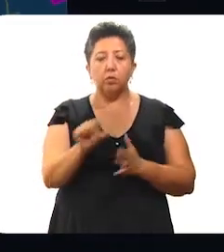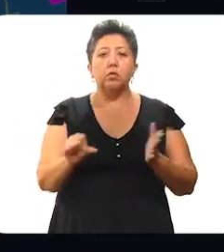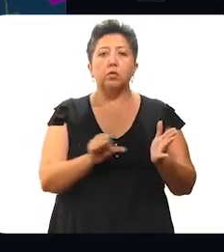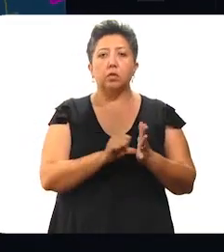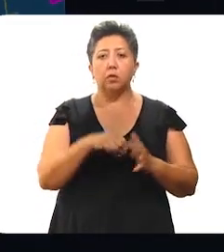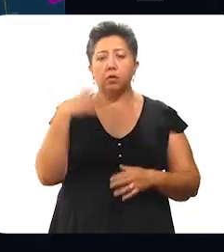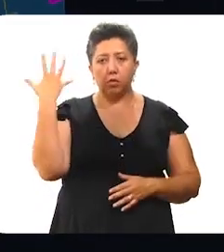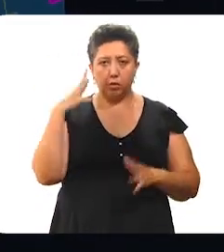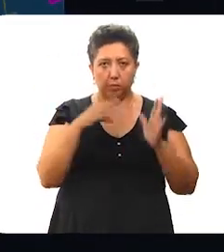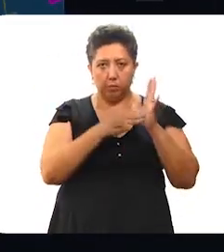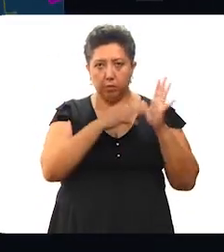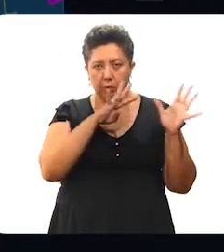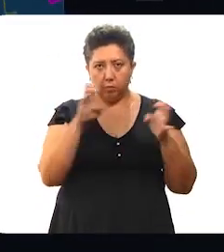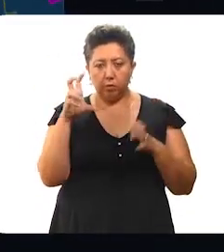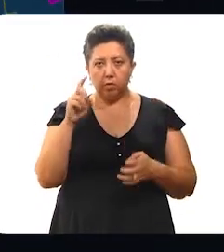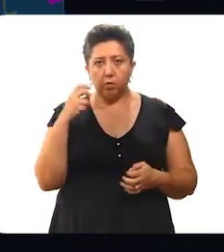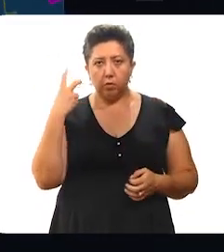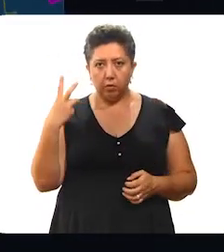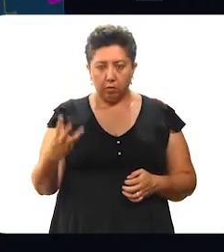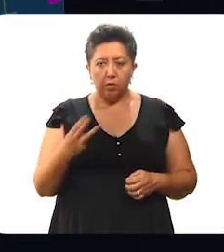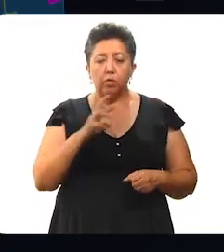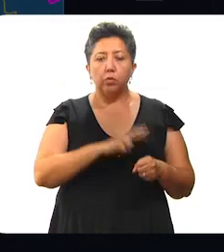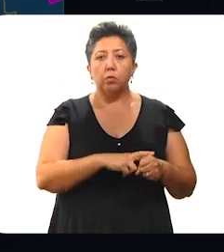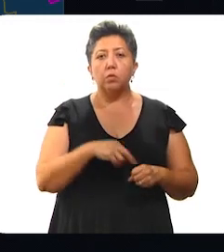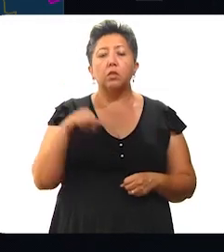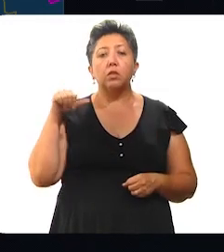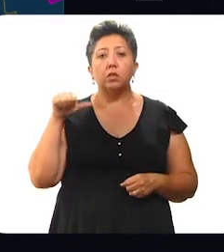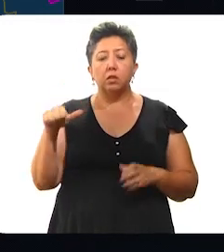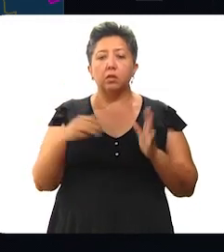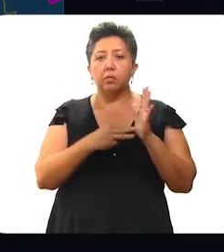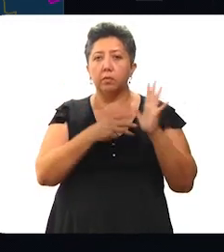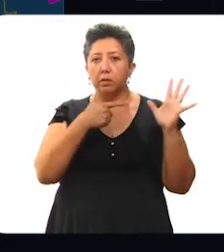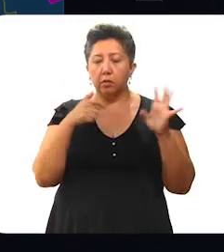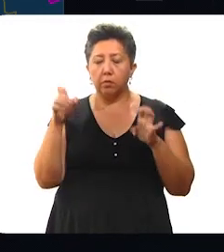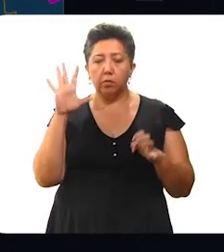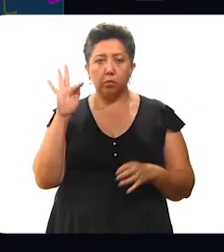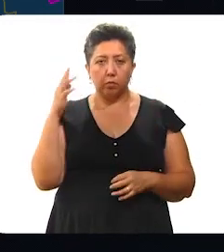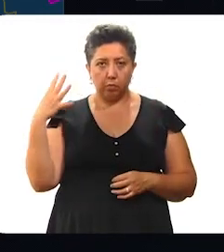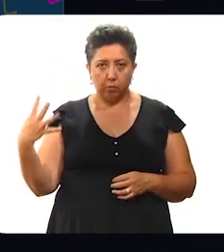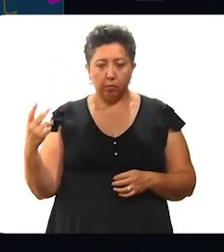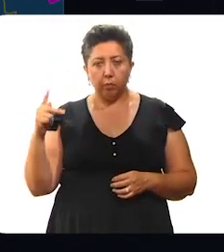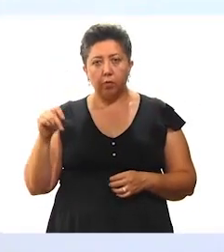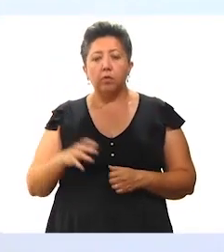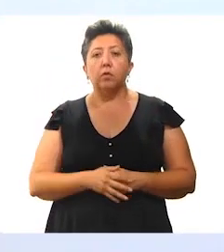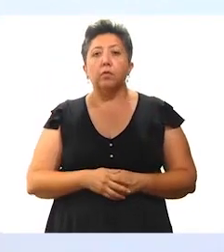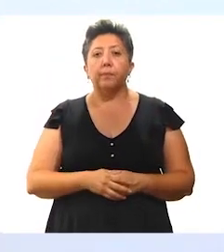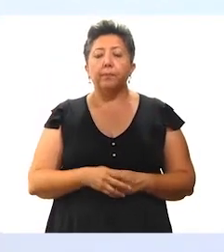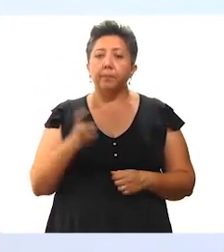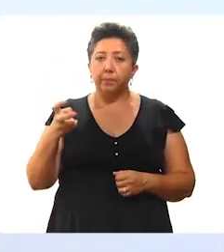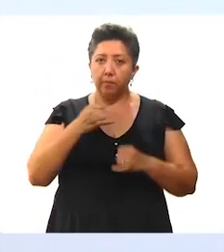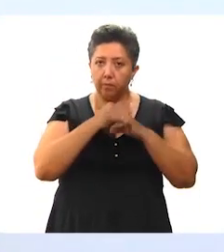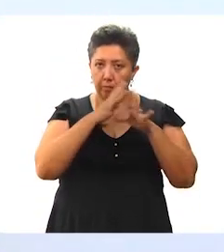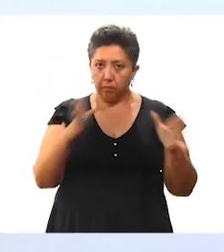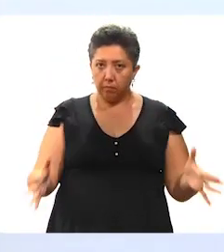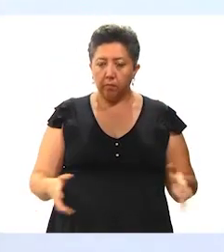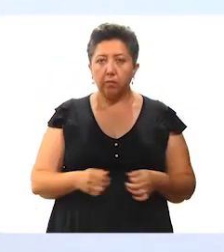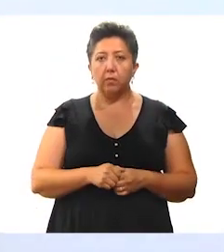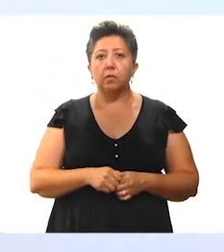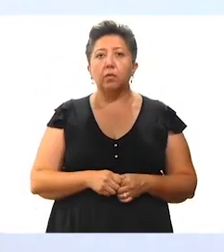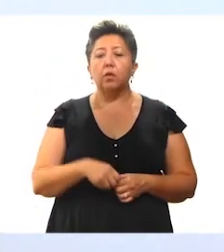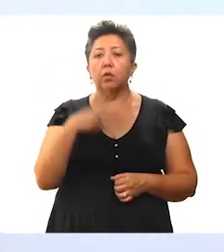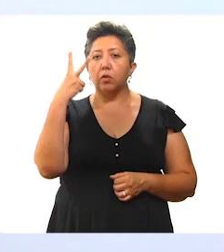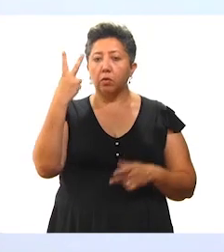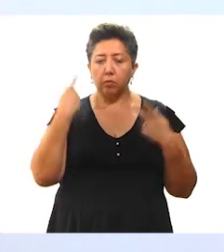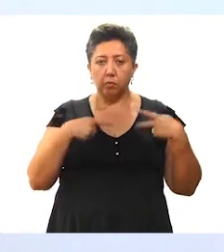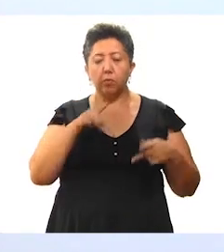centro, 10.933 en la zona sur y 16.744 en la zona poniente. En este parte médico se reportan